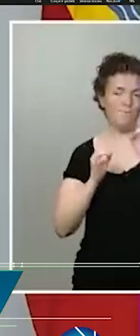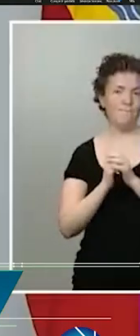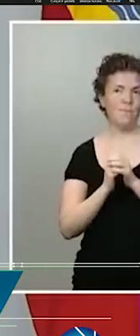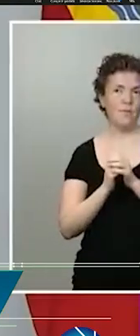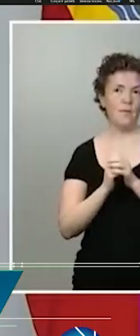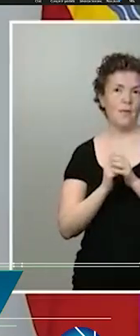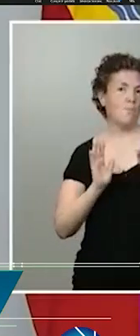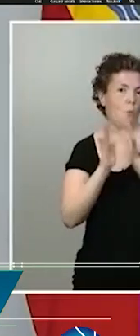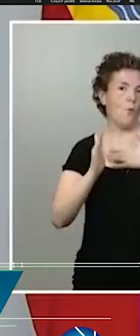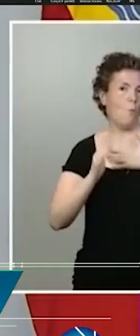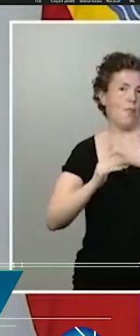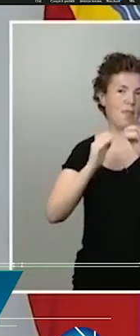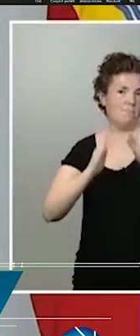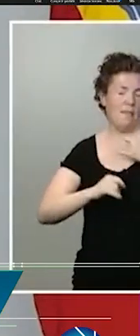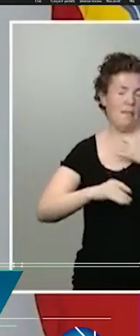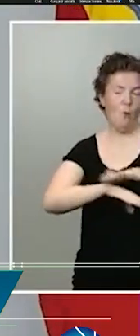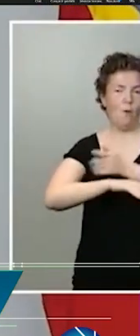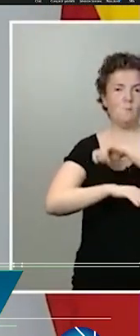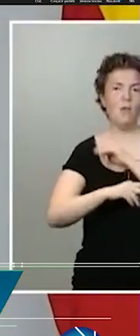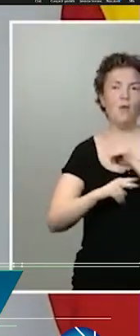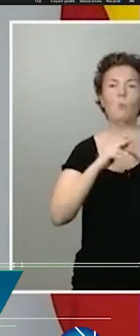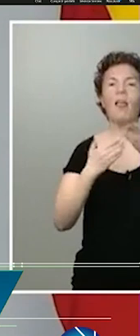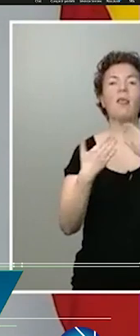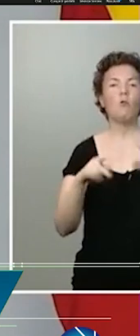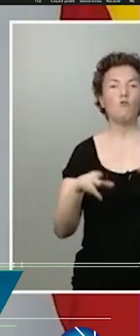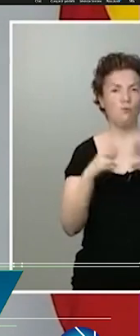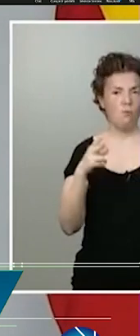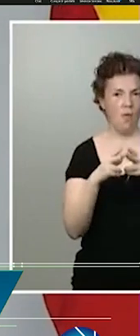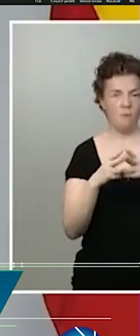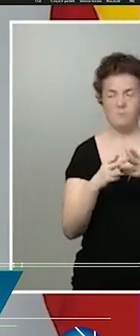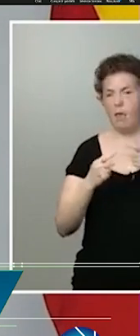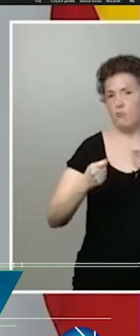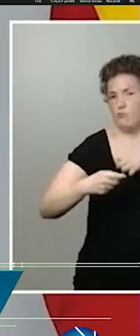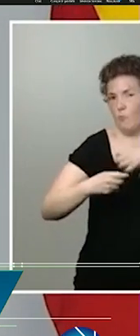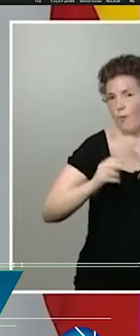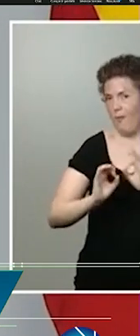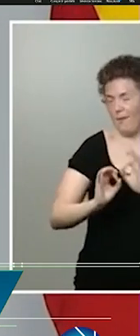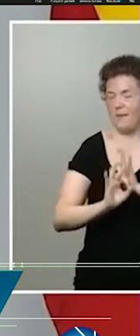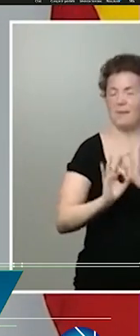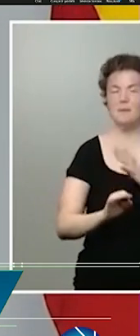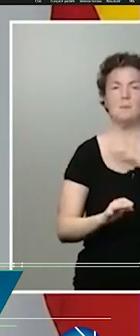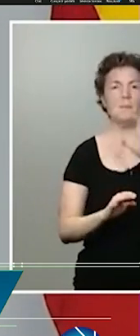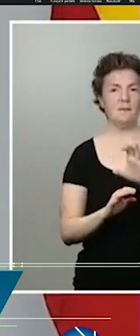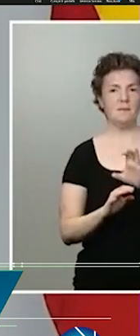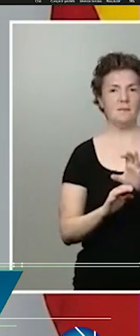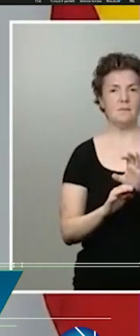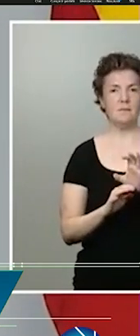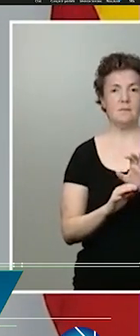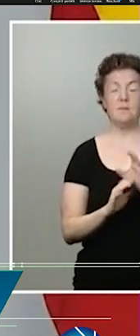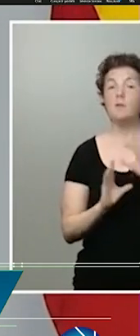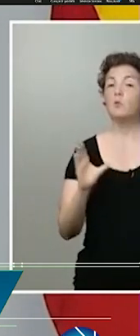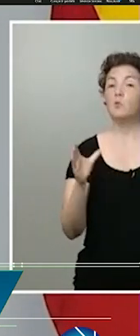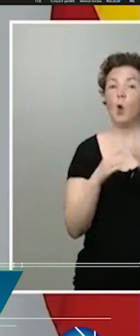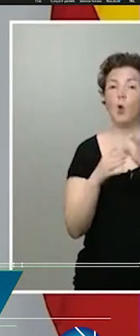parece que ahí los empresarios, la COE, no lo va a aceptar de ninguna manera, el tema de la indemnización